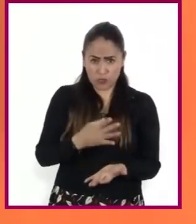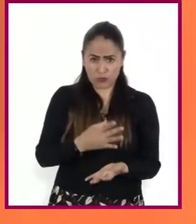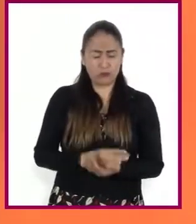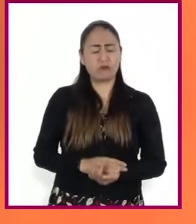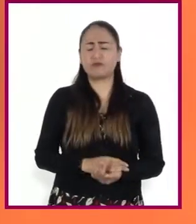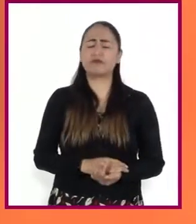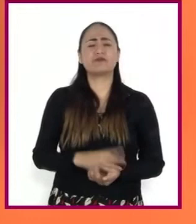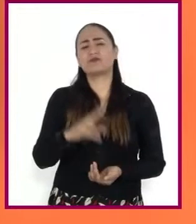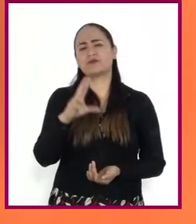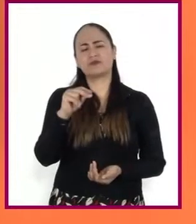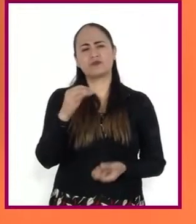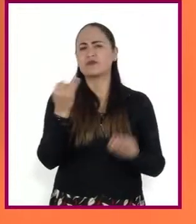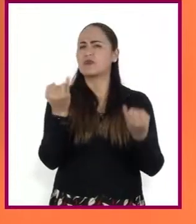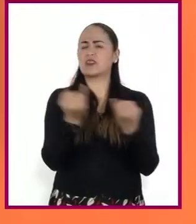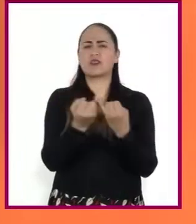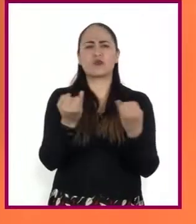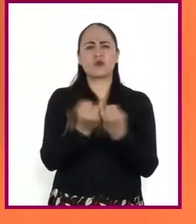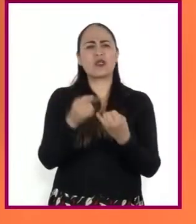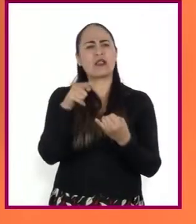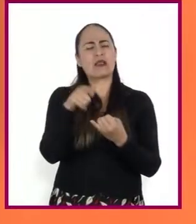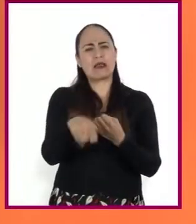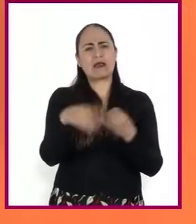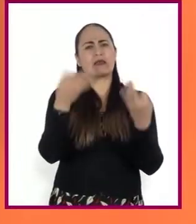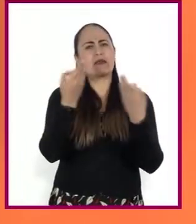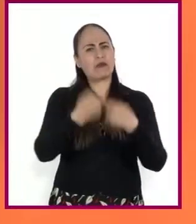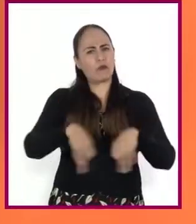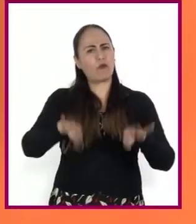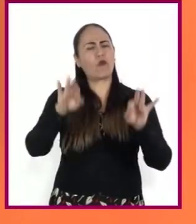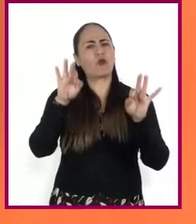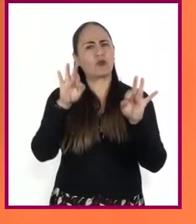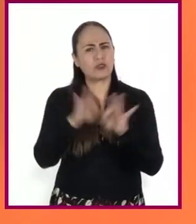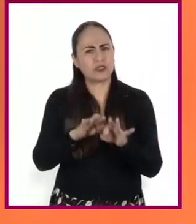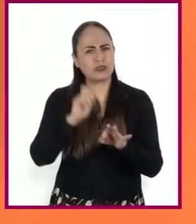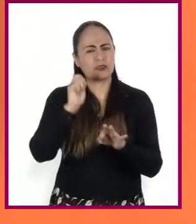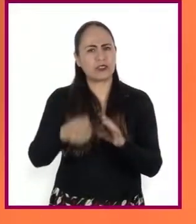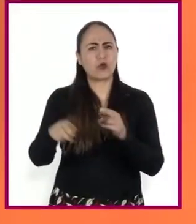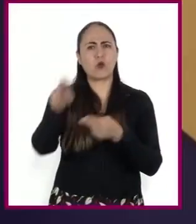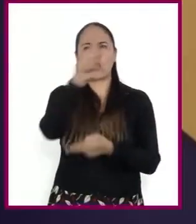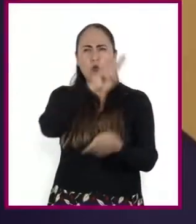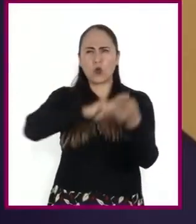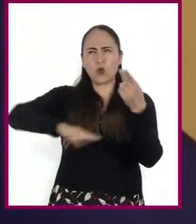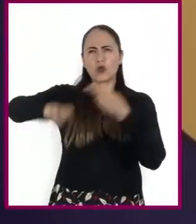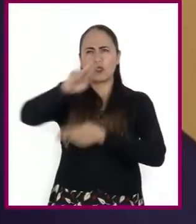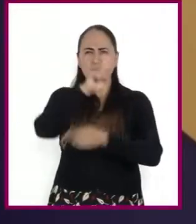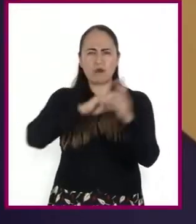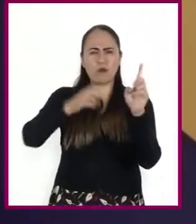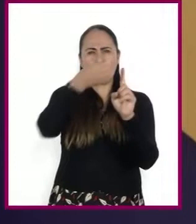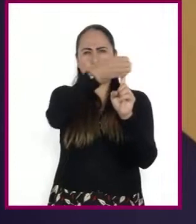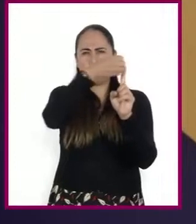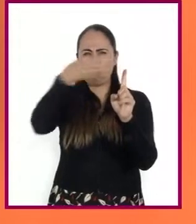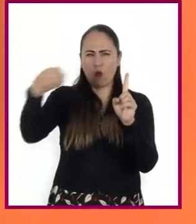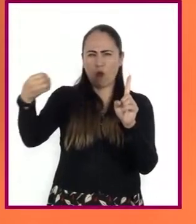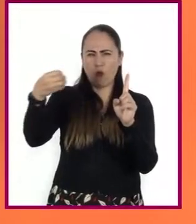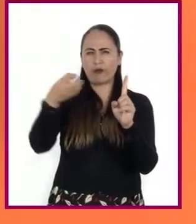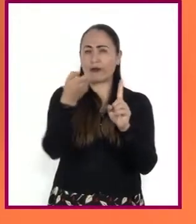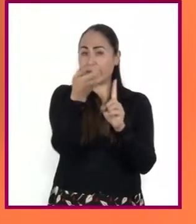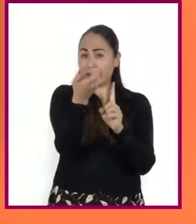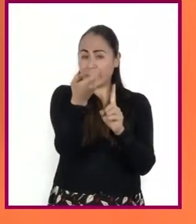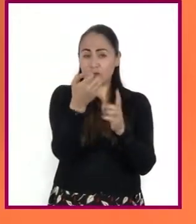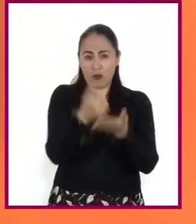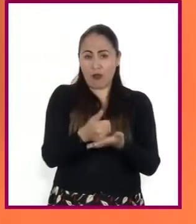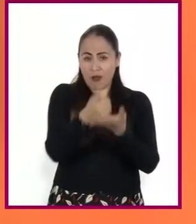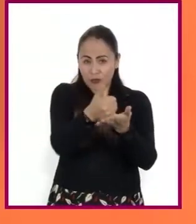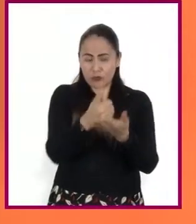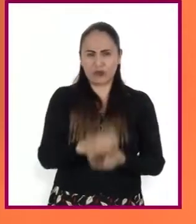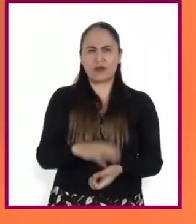tiene un papel importante en hacer al universo lo que es. ¿Cómo qué? Pues